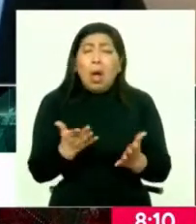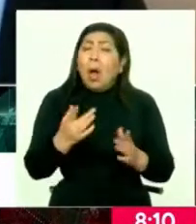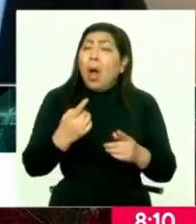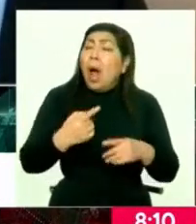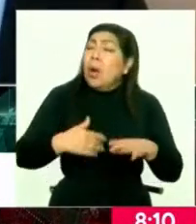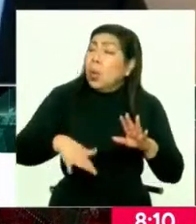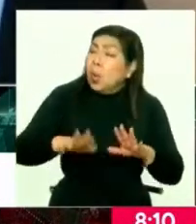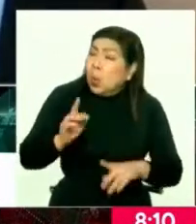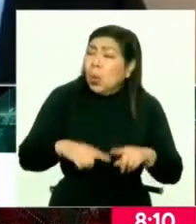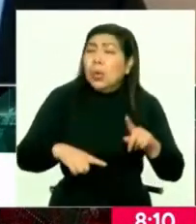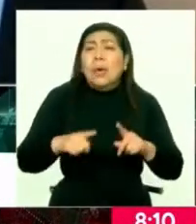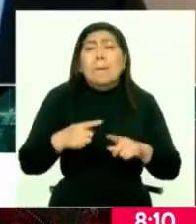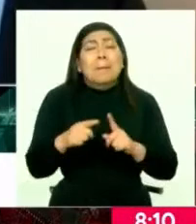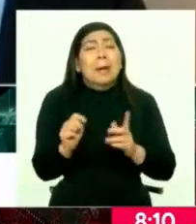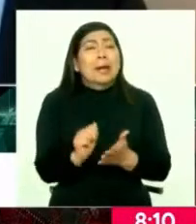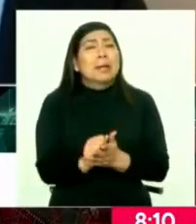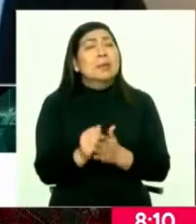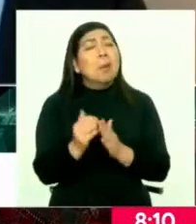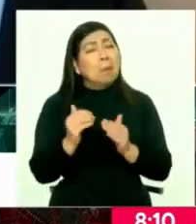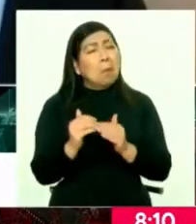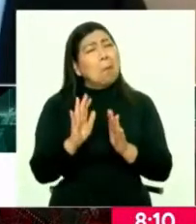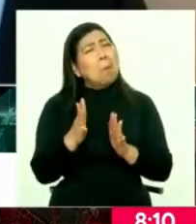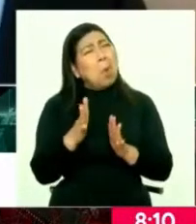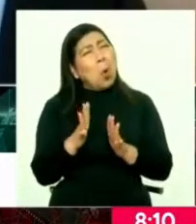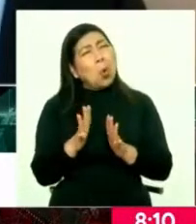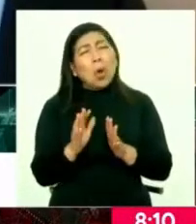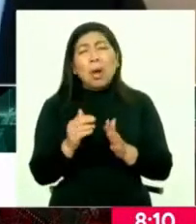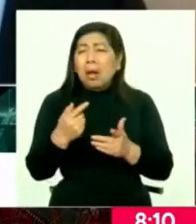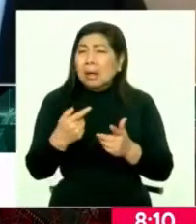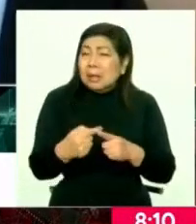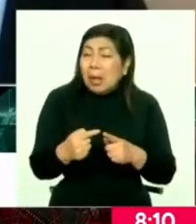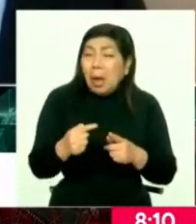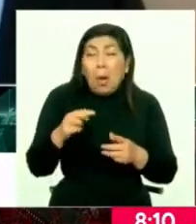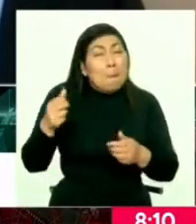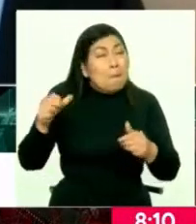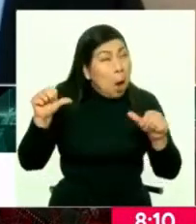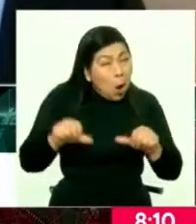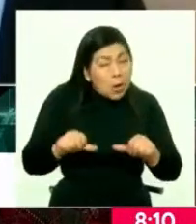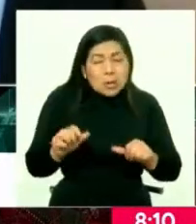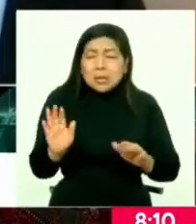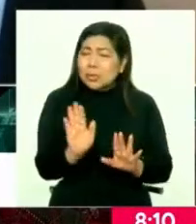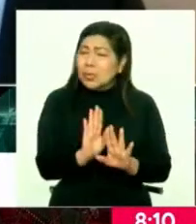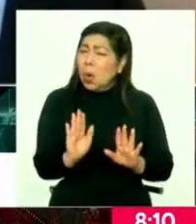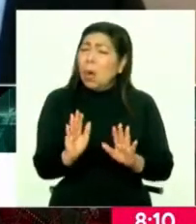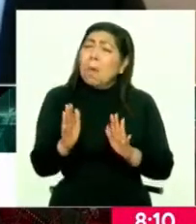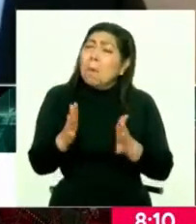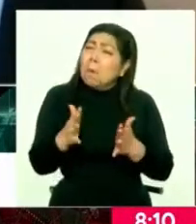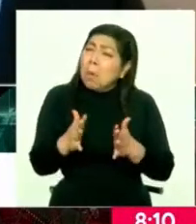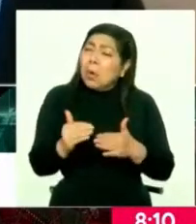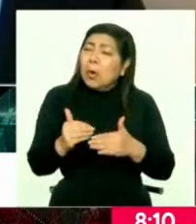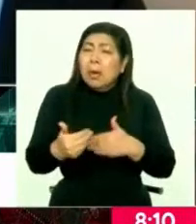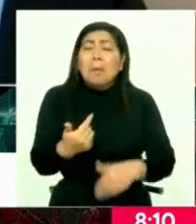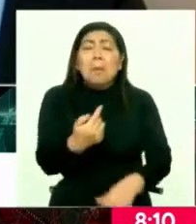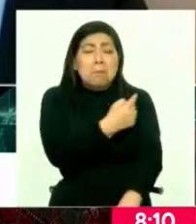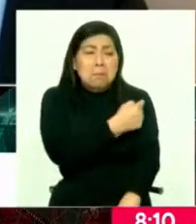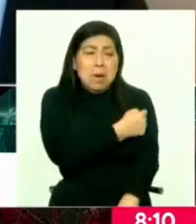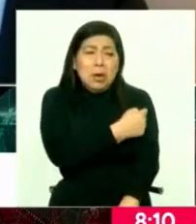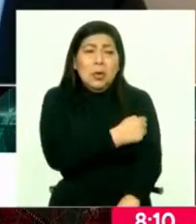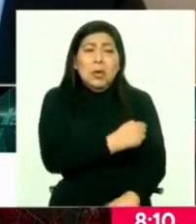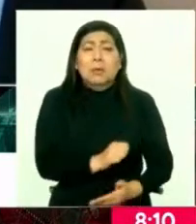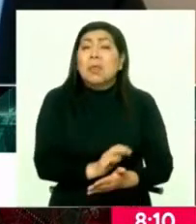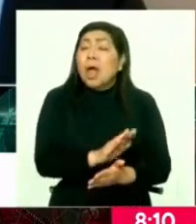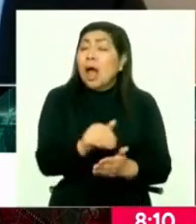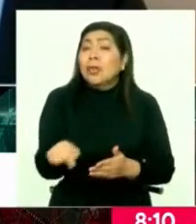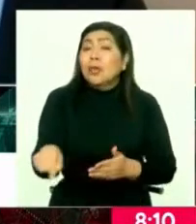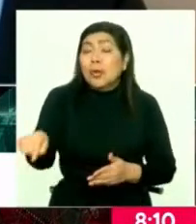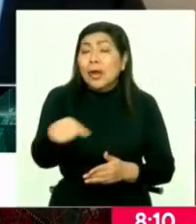en la mayoría son de leves a moderados. No se producen efectos adversos serios o severos con este tipo de vacunas. Así que